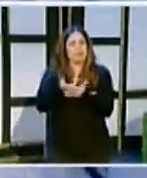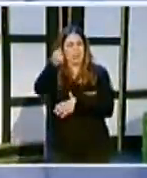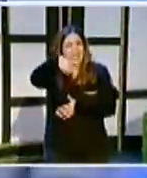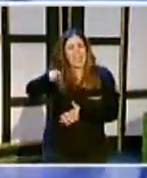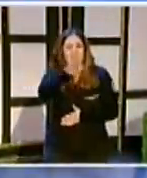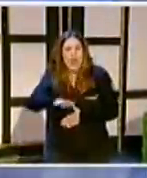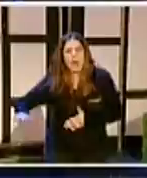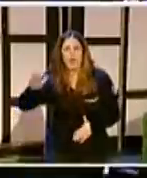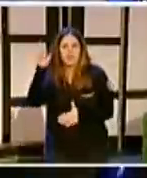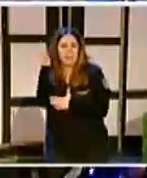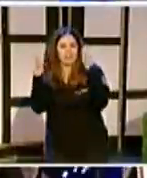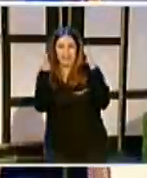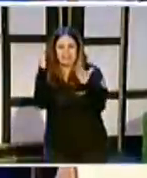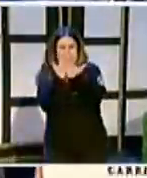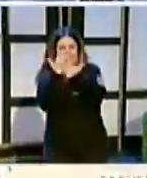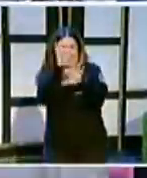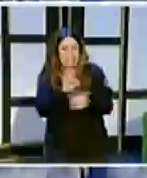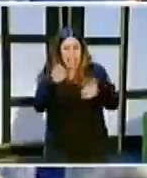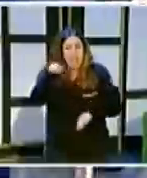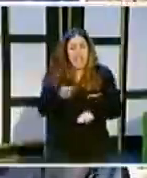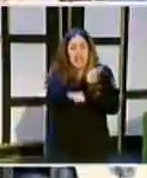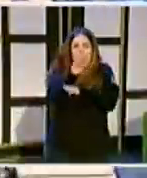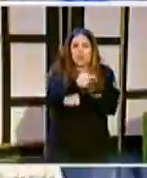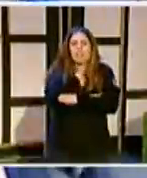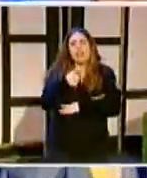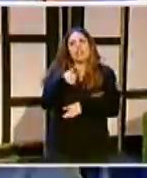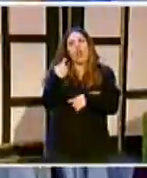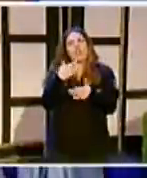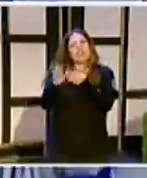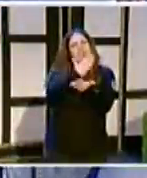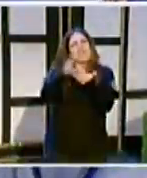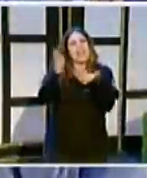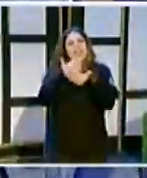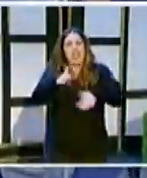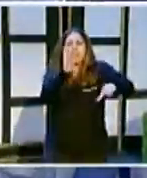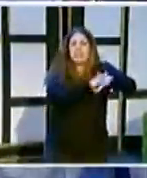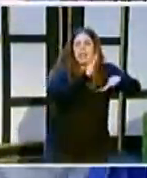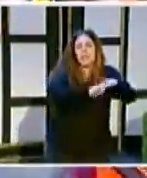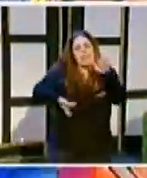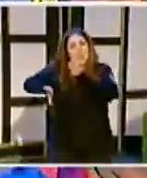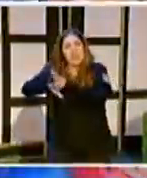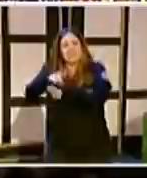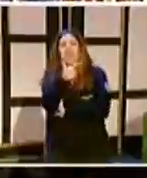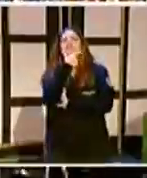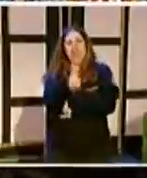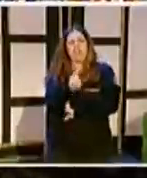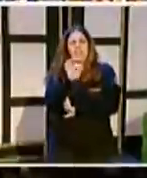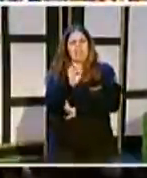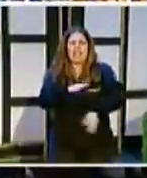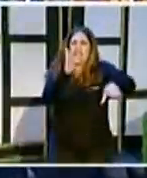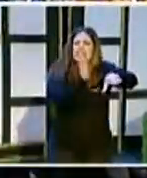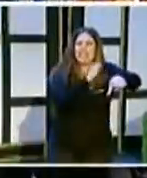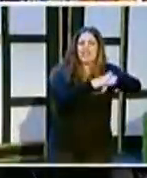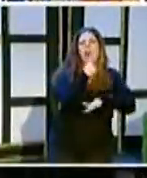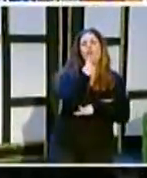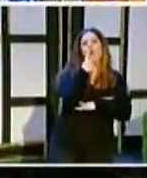preescolar. Aquí en la guardería aprendí a diferenciar entre izquierda y derecha con mucha facilidad. La izquierda color rojo,